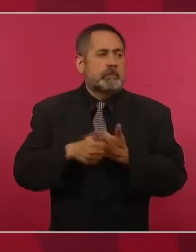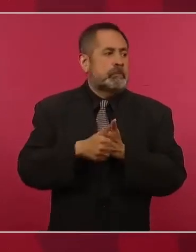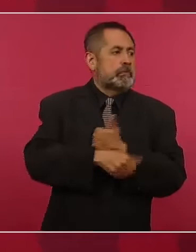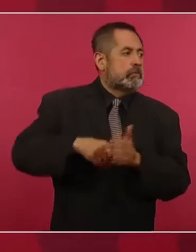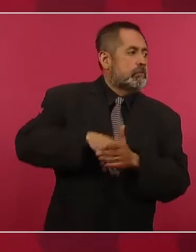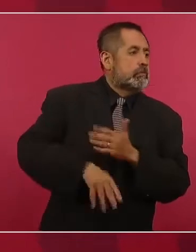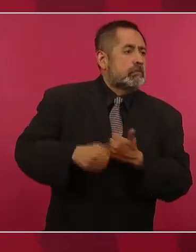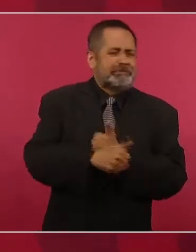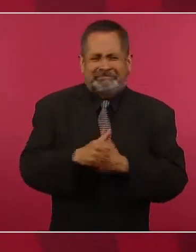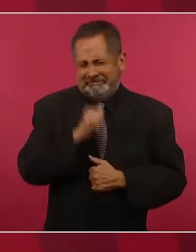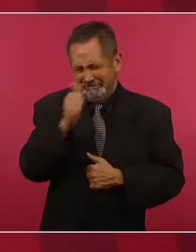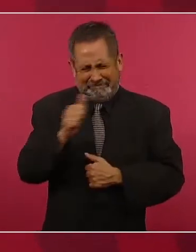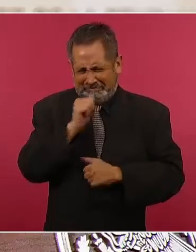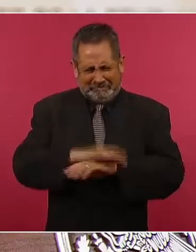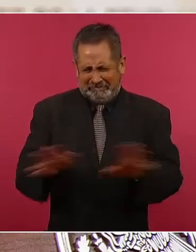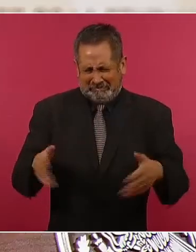ocultar.